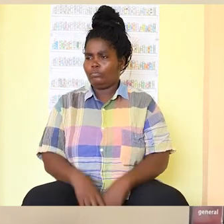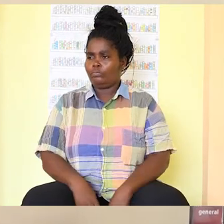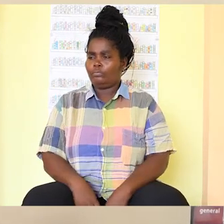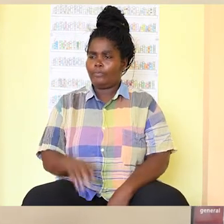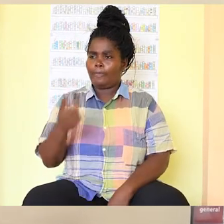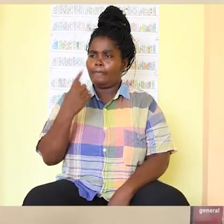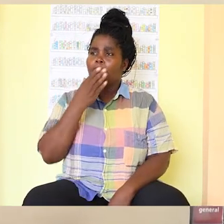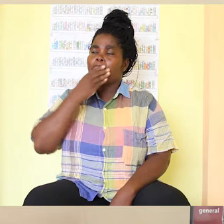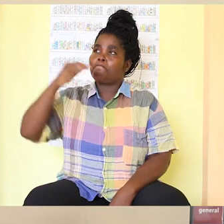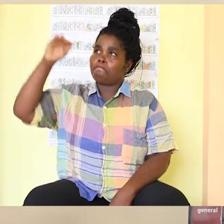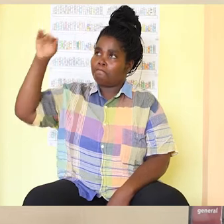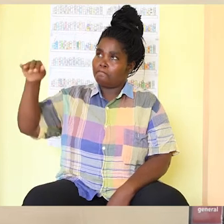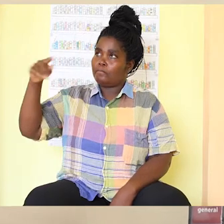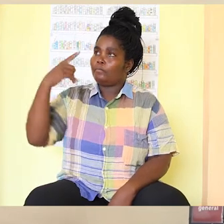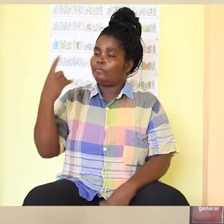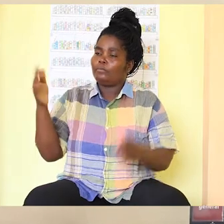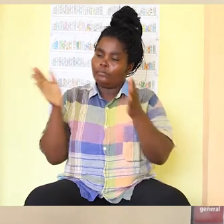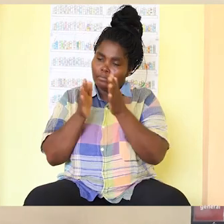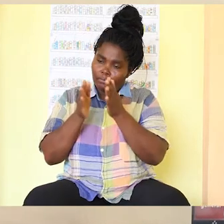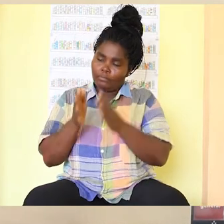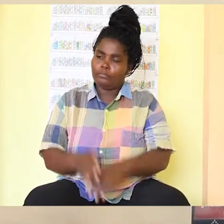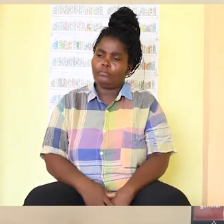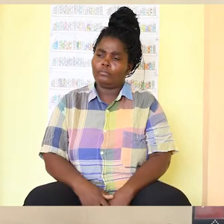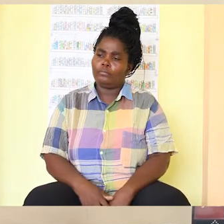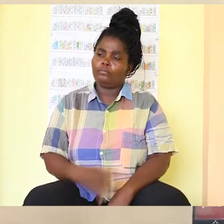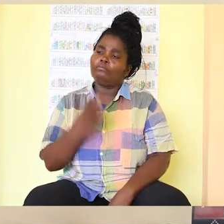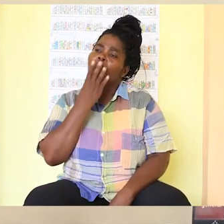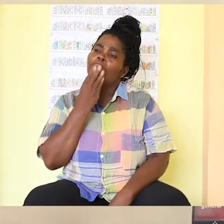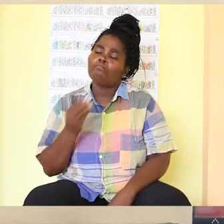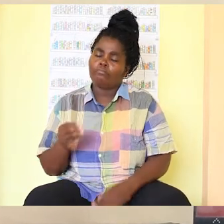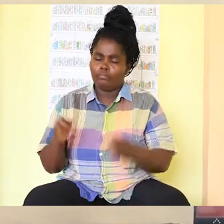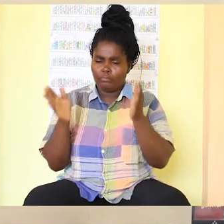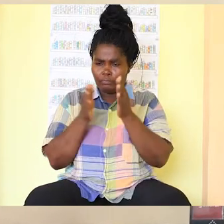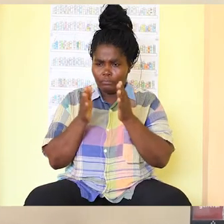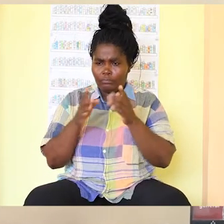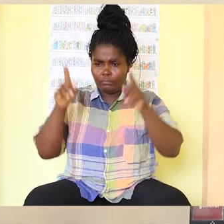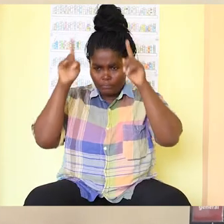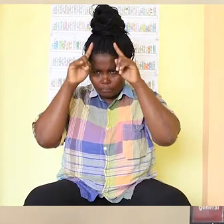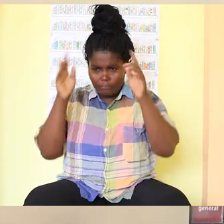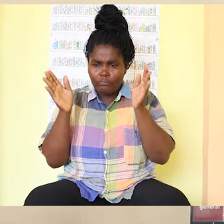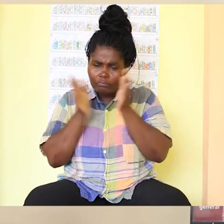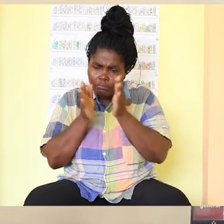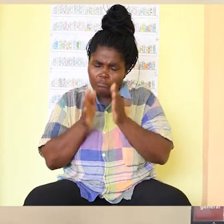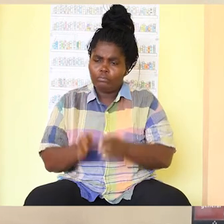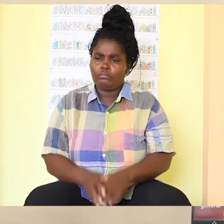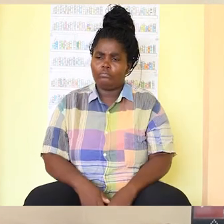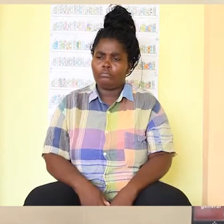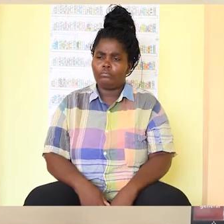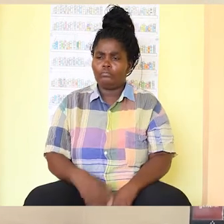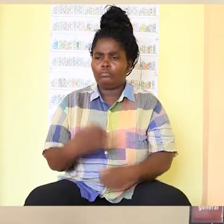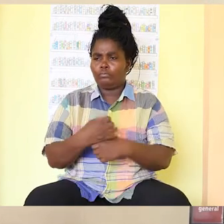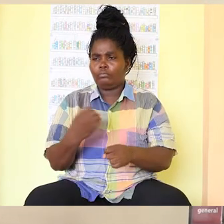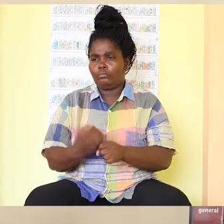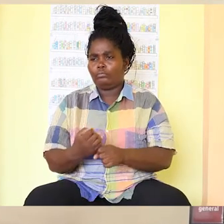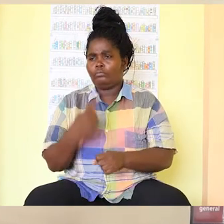Primero llegó el chivo chivón pequeño, con su barba pequeña y sus cuernos pequeños, haciendo